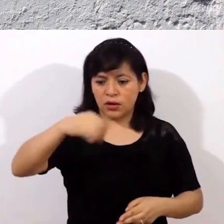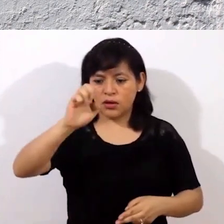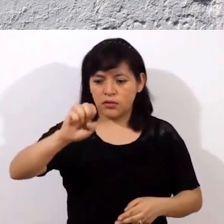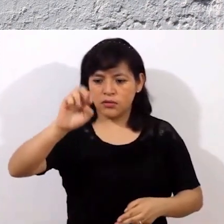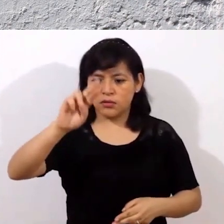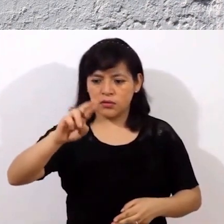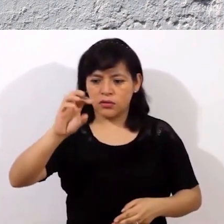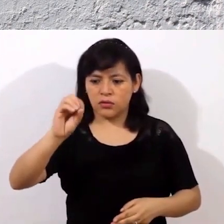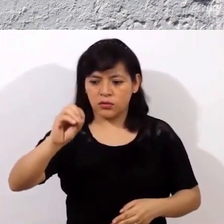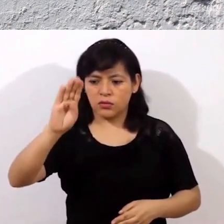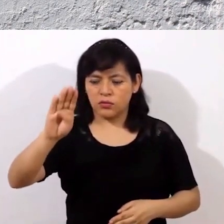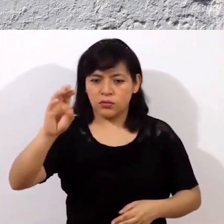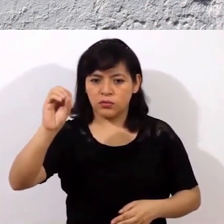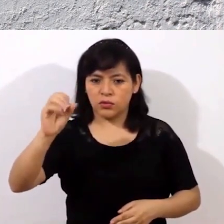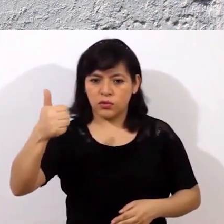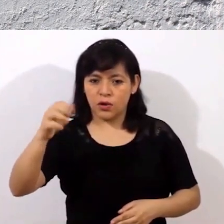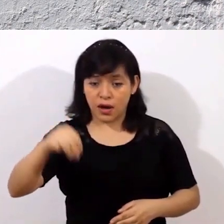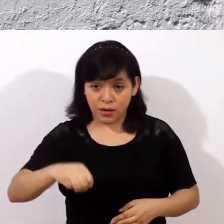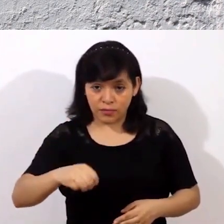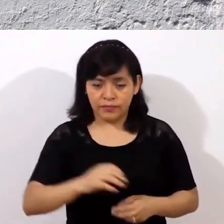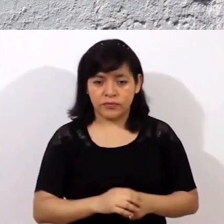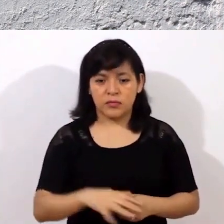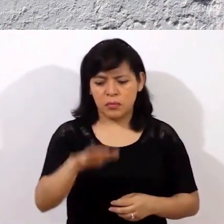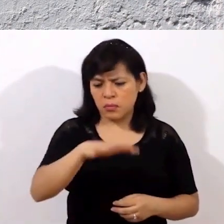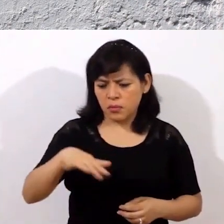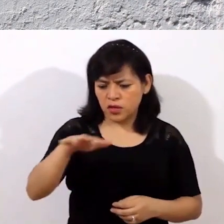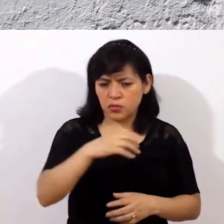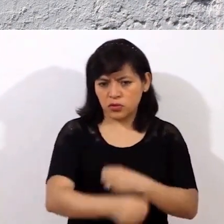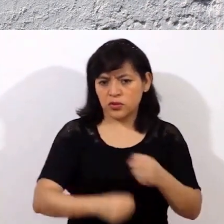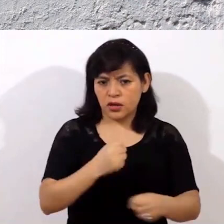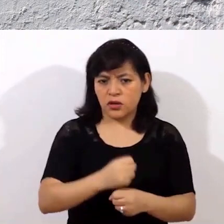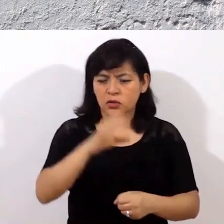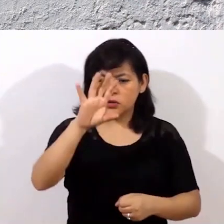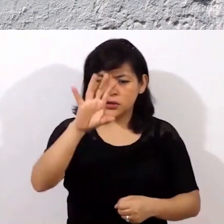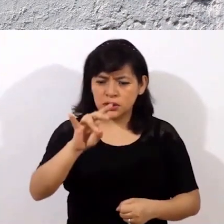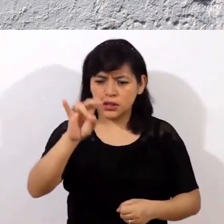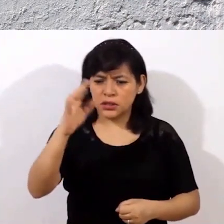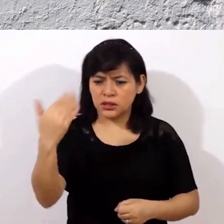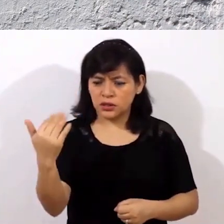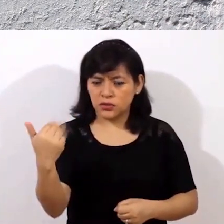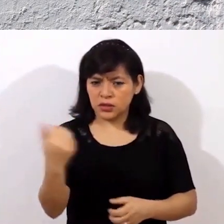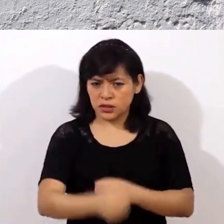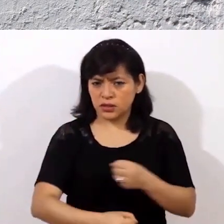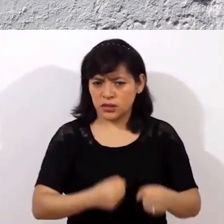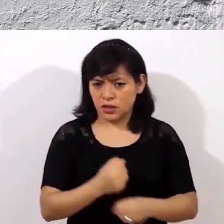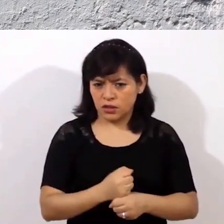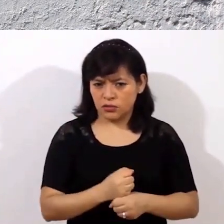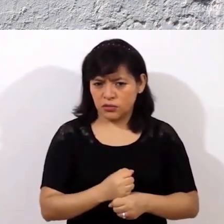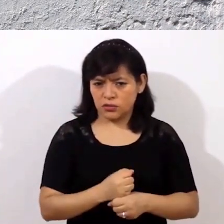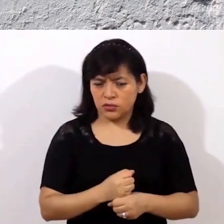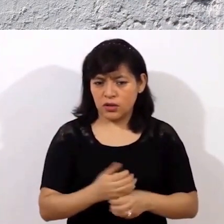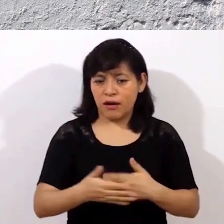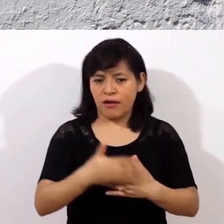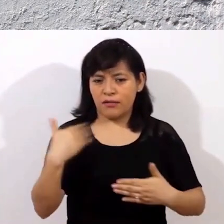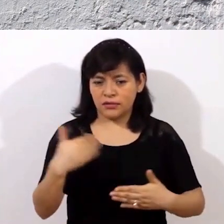que fue el primer rey en el año 931 a.C. Ahora estamos por el año 715